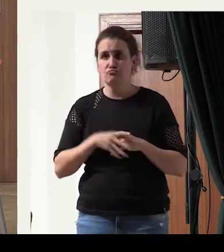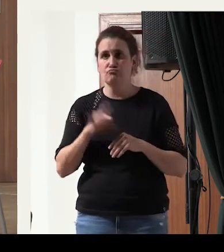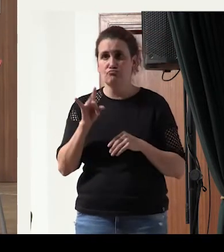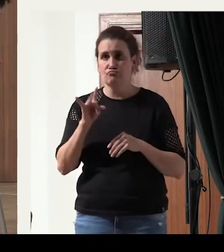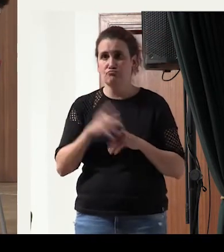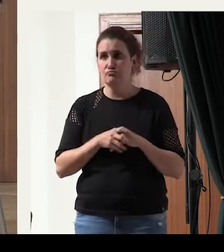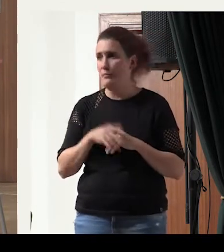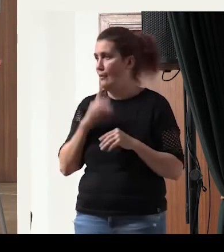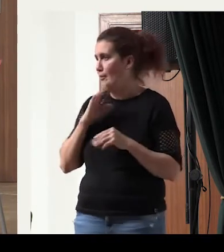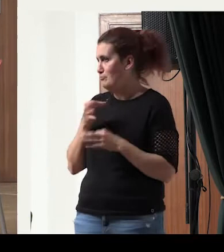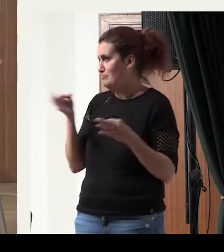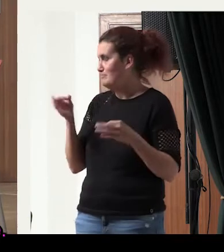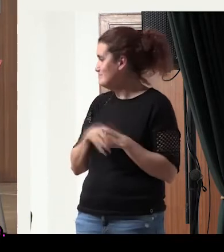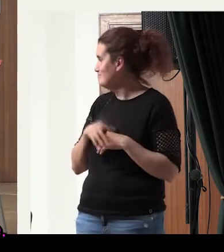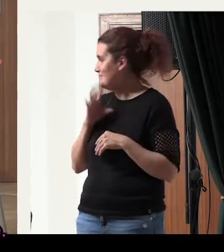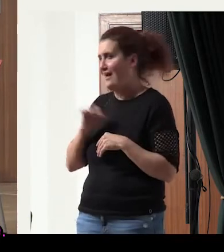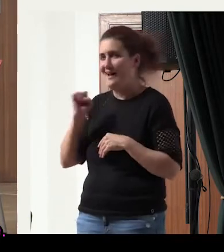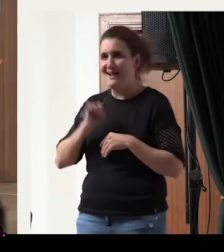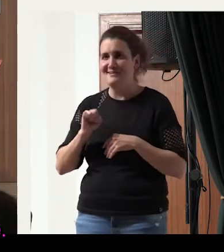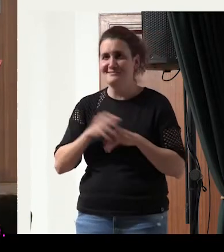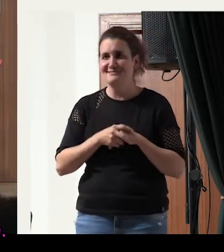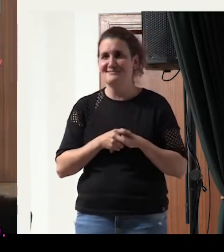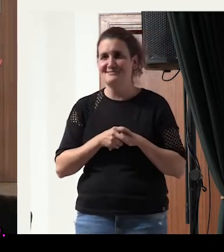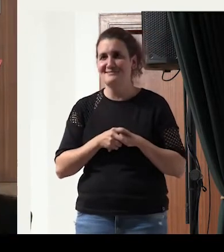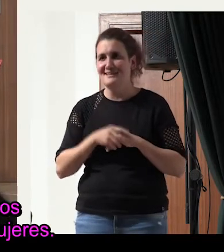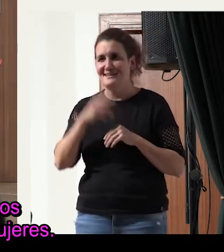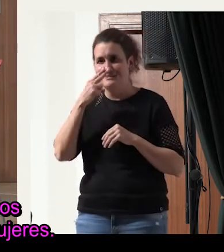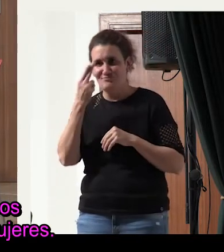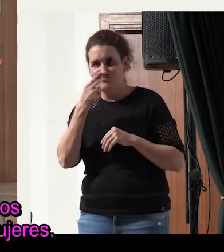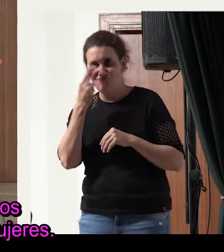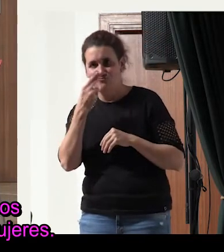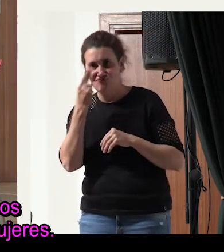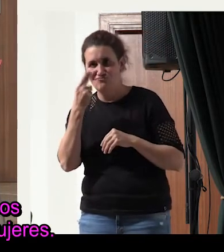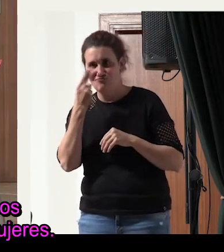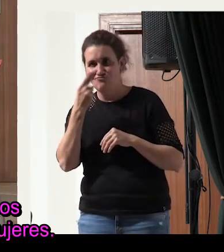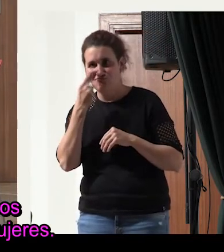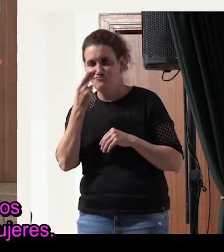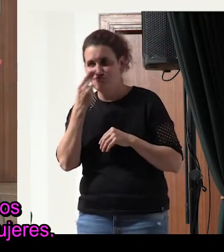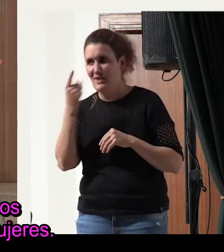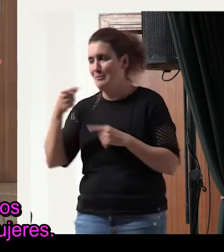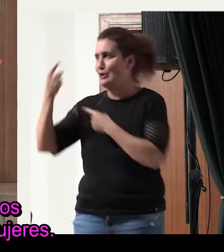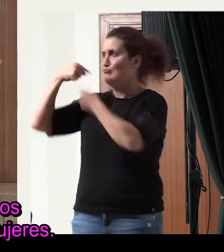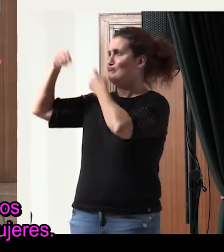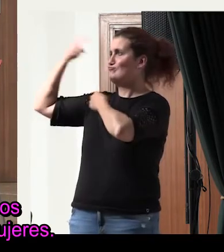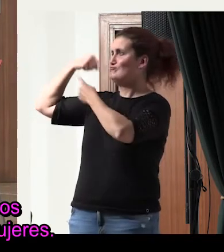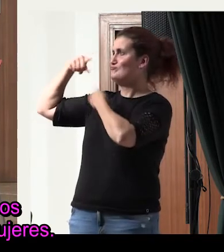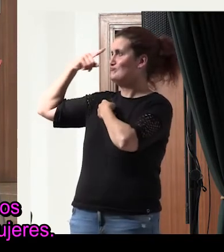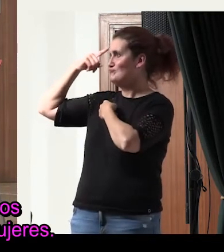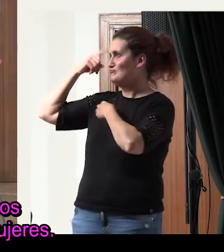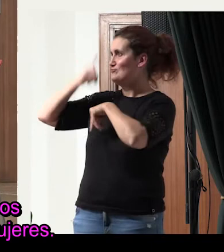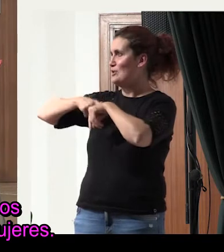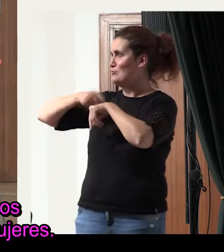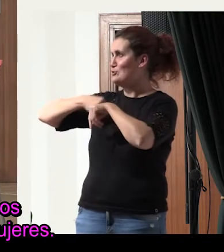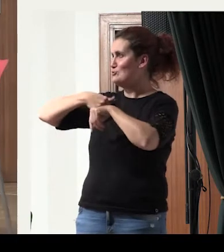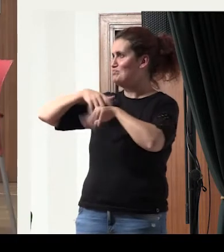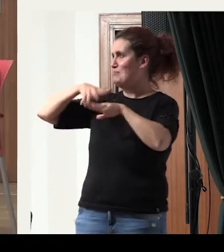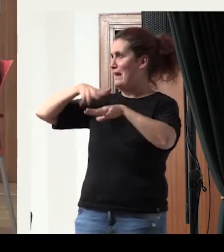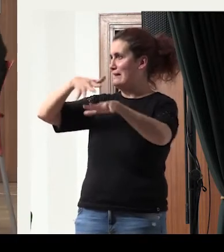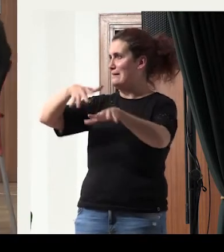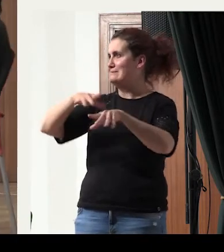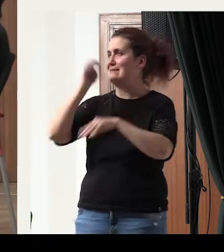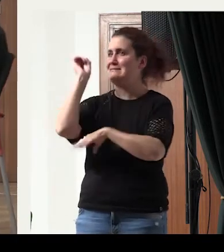Genial. Hombre, es muy interesante. A mí me retrotrae a mis tiempos de militante en la Asamblea de Mujeres.